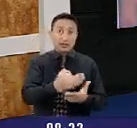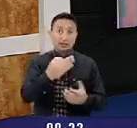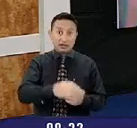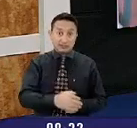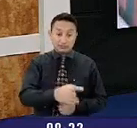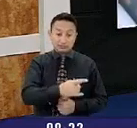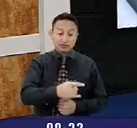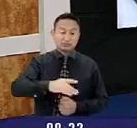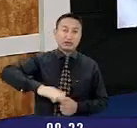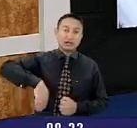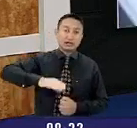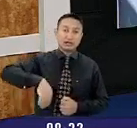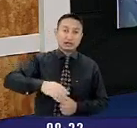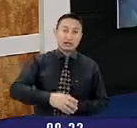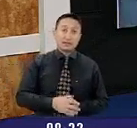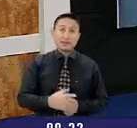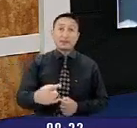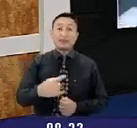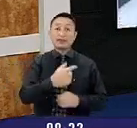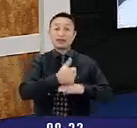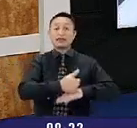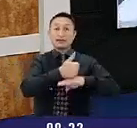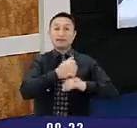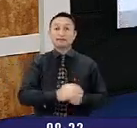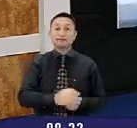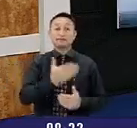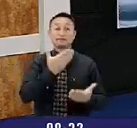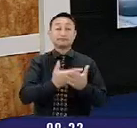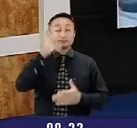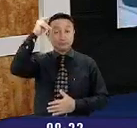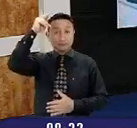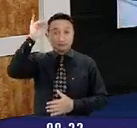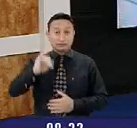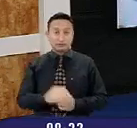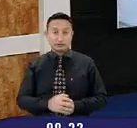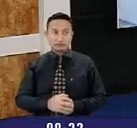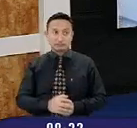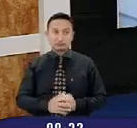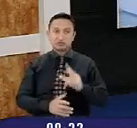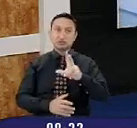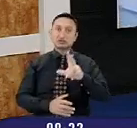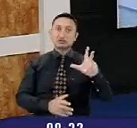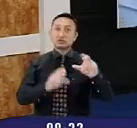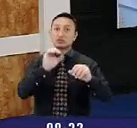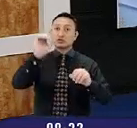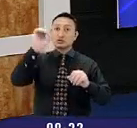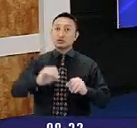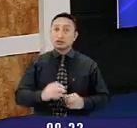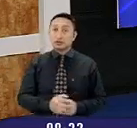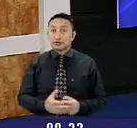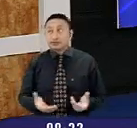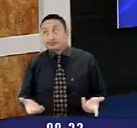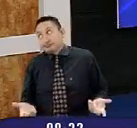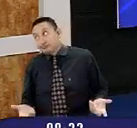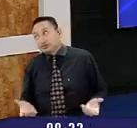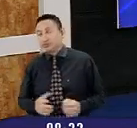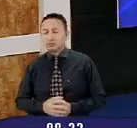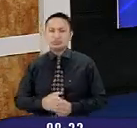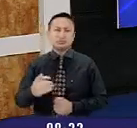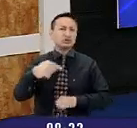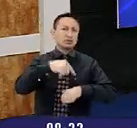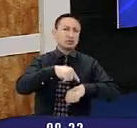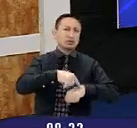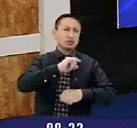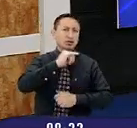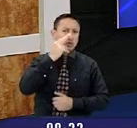calendario indicado, en este caso, por la autoridad. Gracias, mi querida Pris, 33% en el global. Bueno, tiene tiempo, estamos en